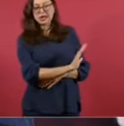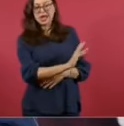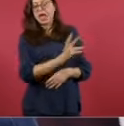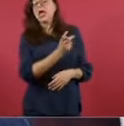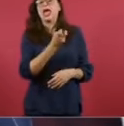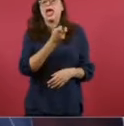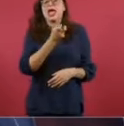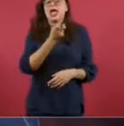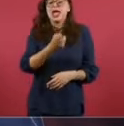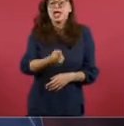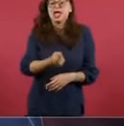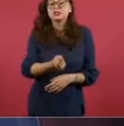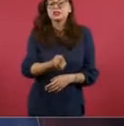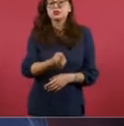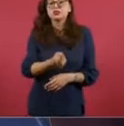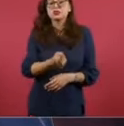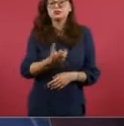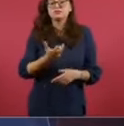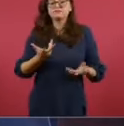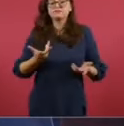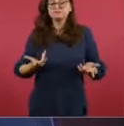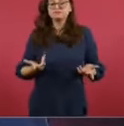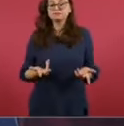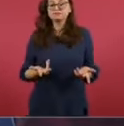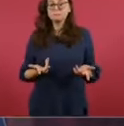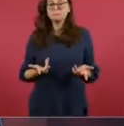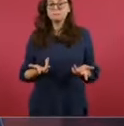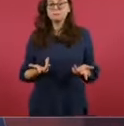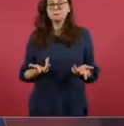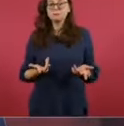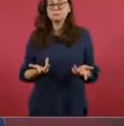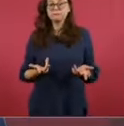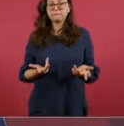Y eso es contrario